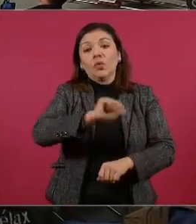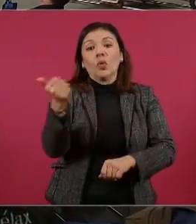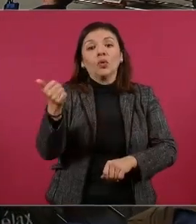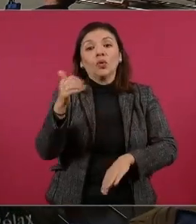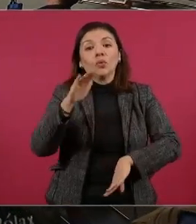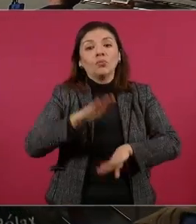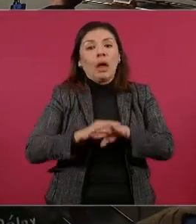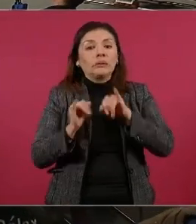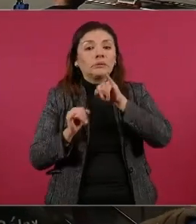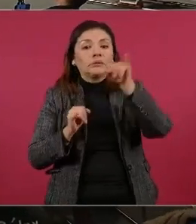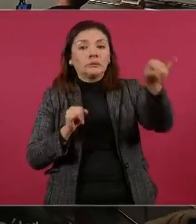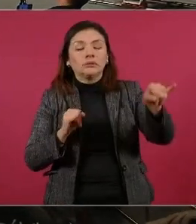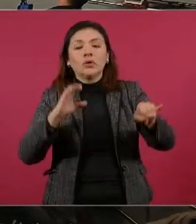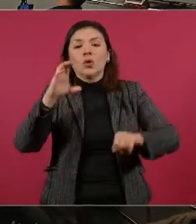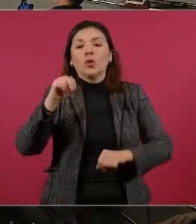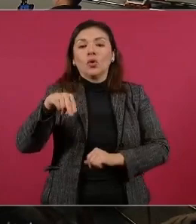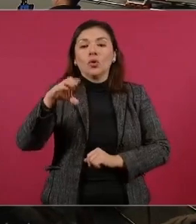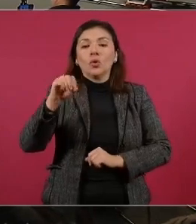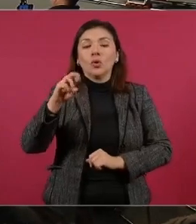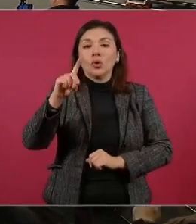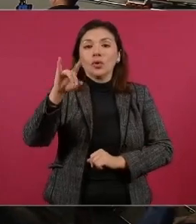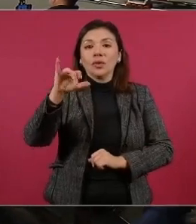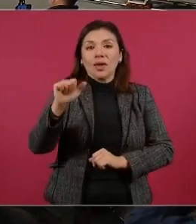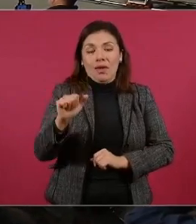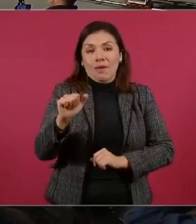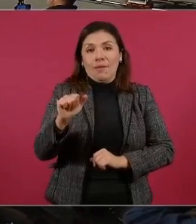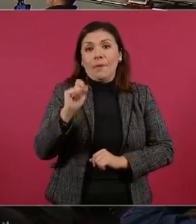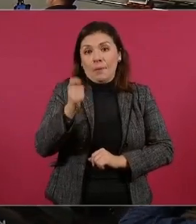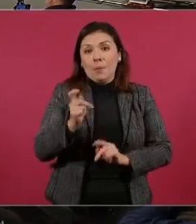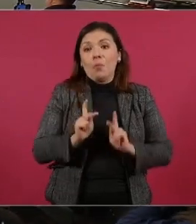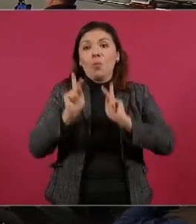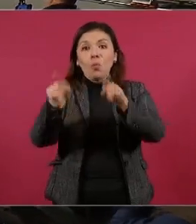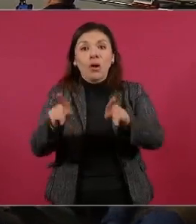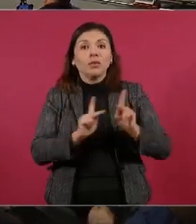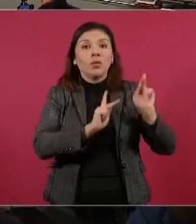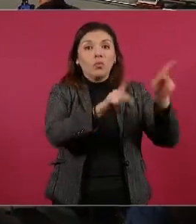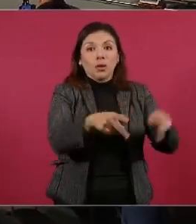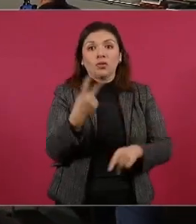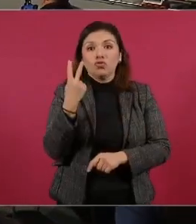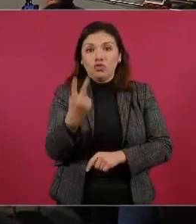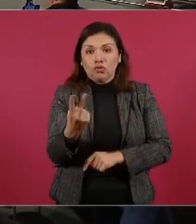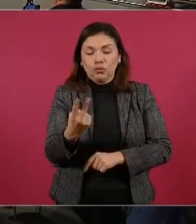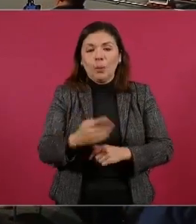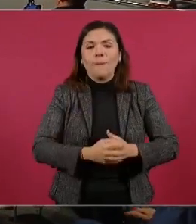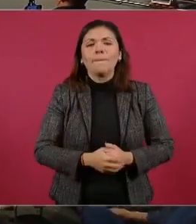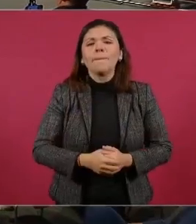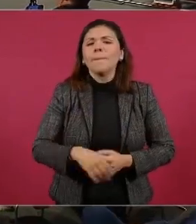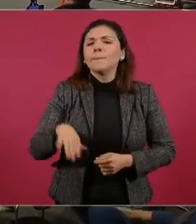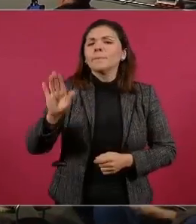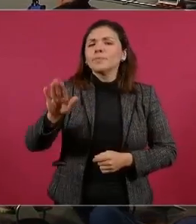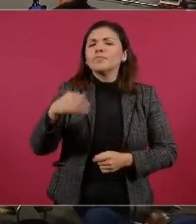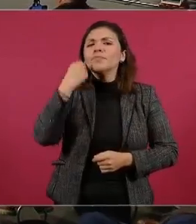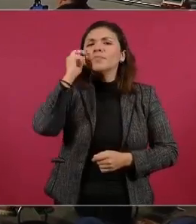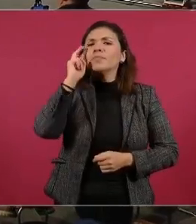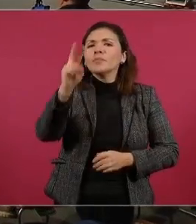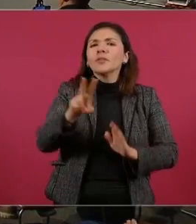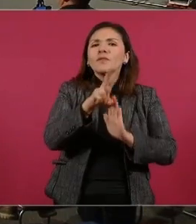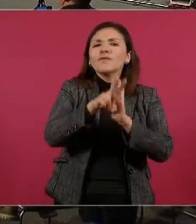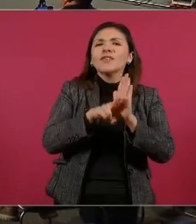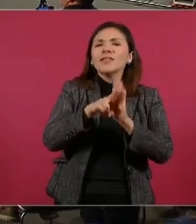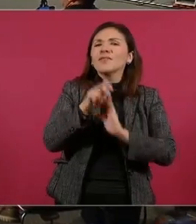allá la Concordia dos puentes Por qué no pones el video